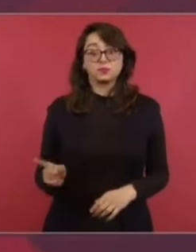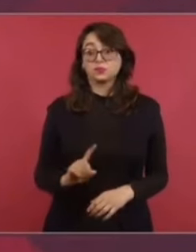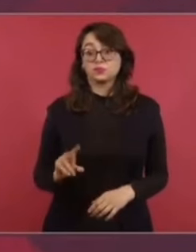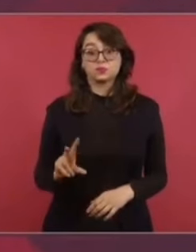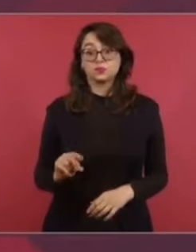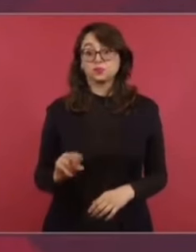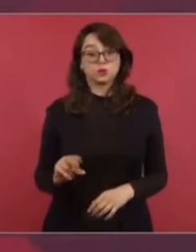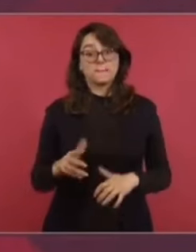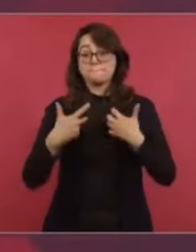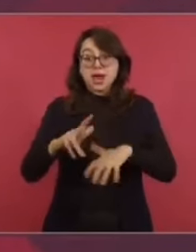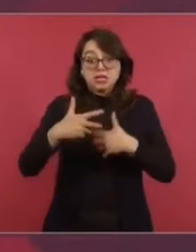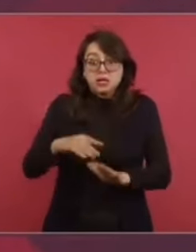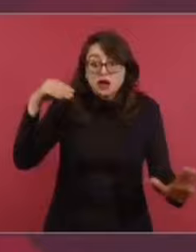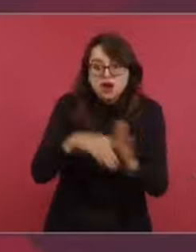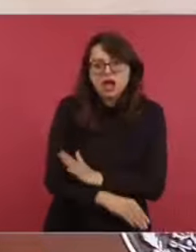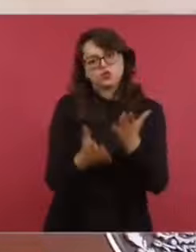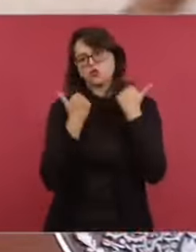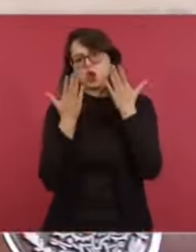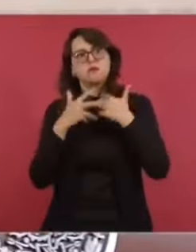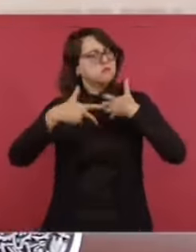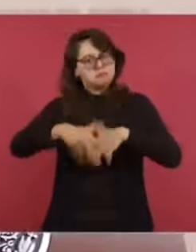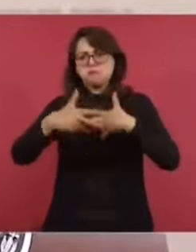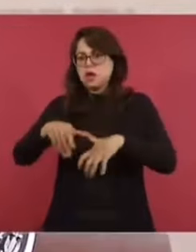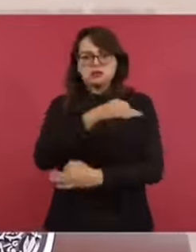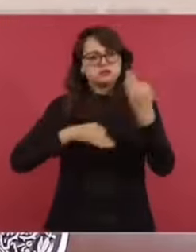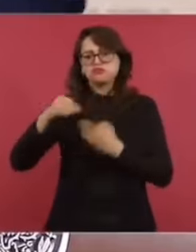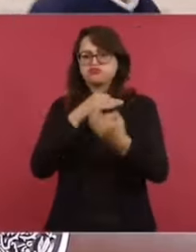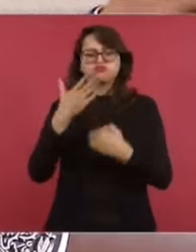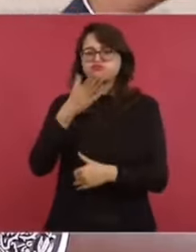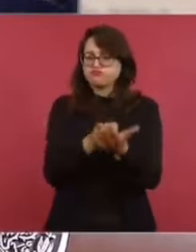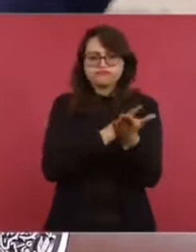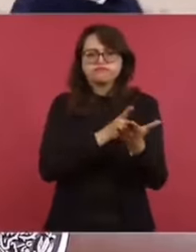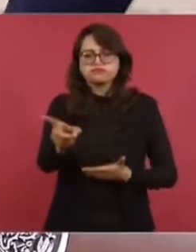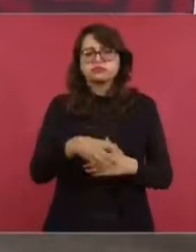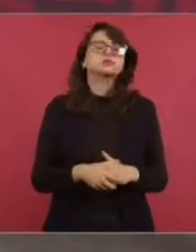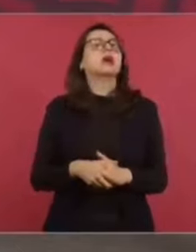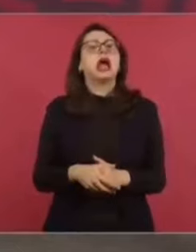No, ninguna marcha fracasa, ninguna. Nosotros